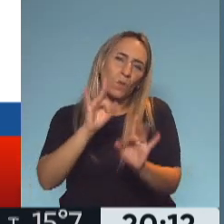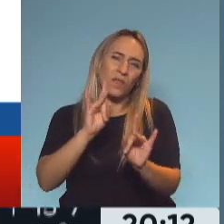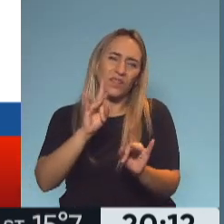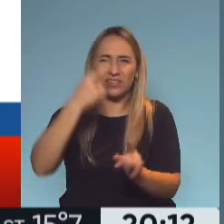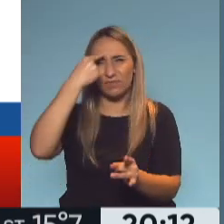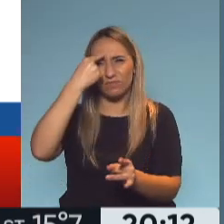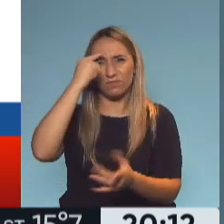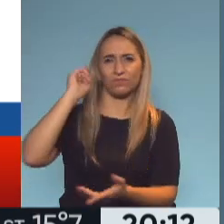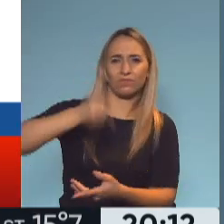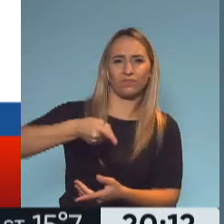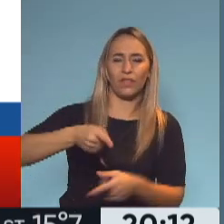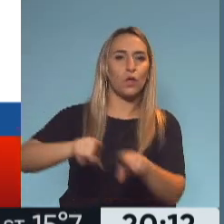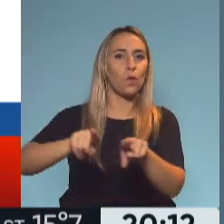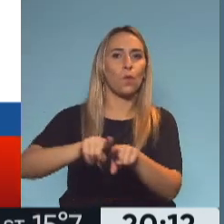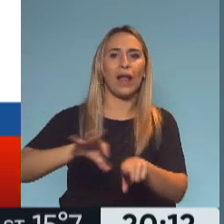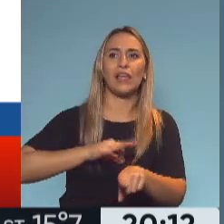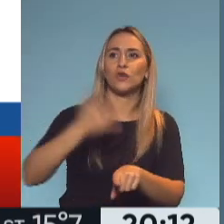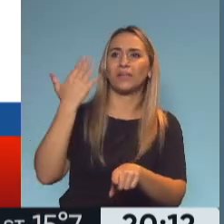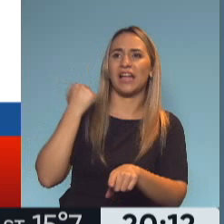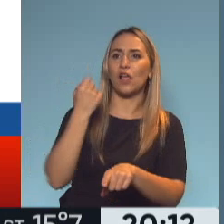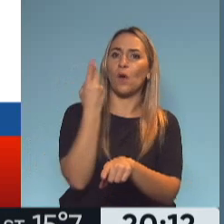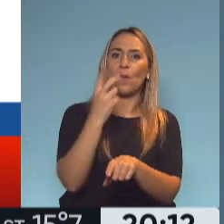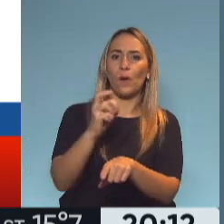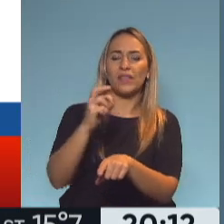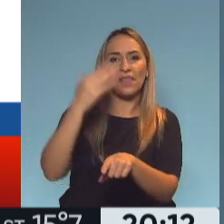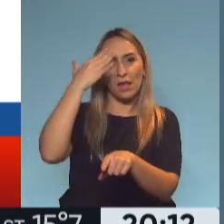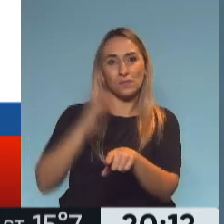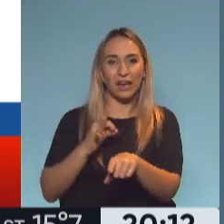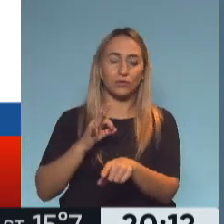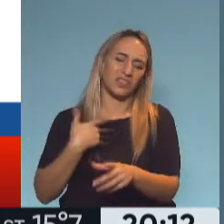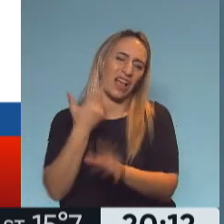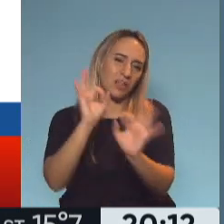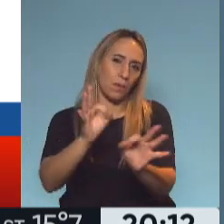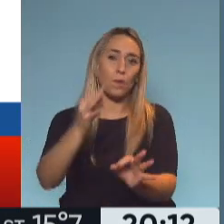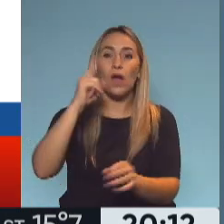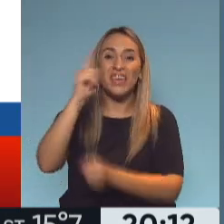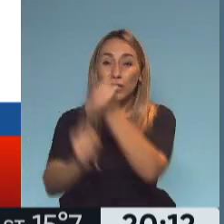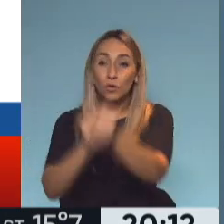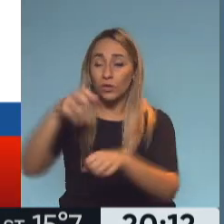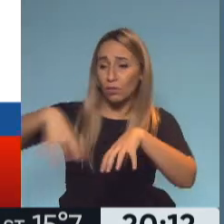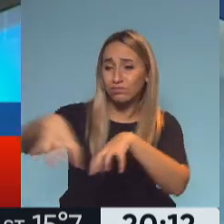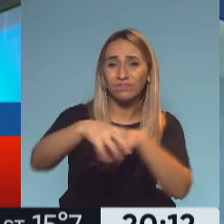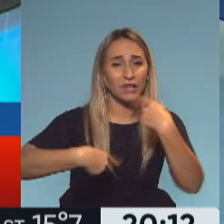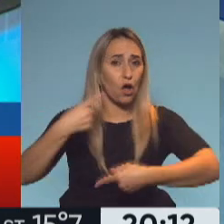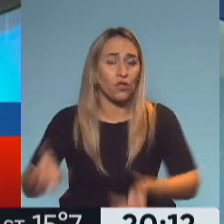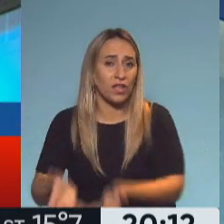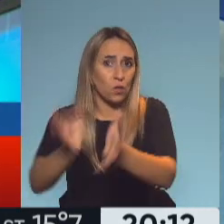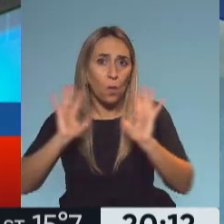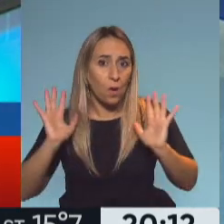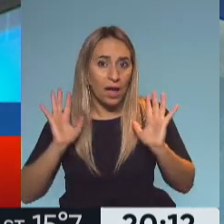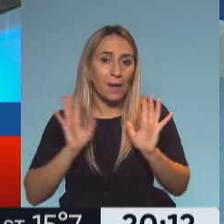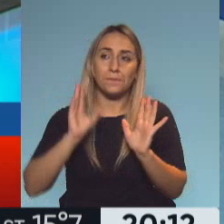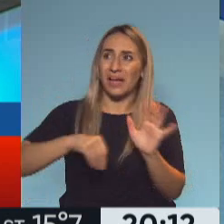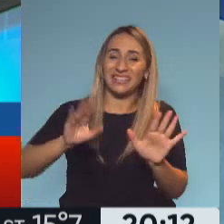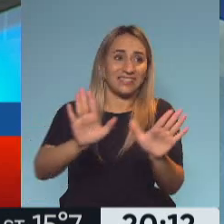cierre nivel 20 de marzo 2020, ¿no? Porque ya sabemos que las industrias más o menos funcionan y que además ya no hay mucho más margen para cerrar, pero por ahí